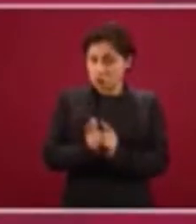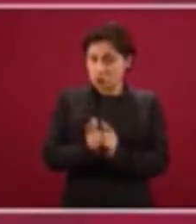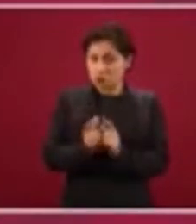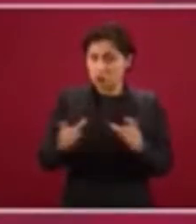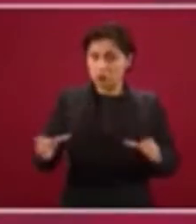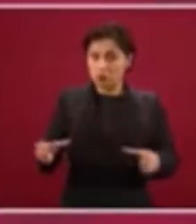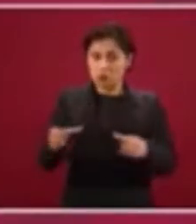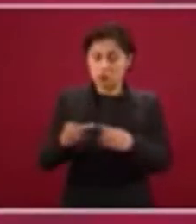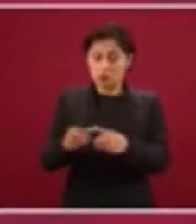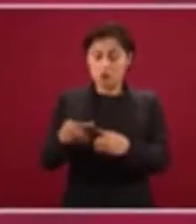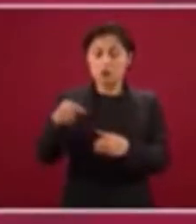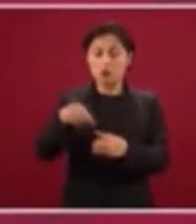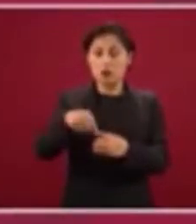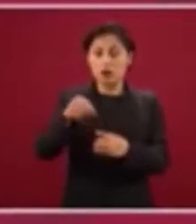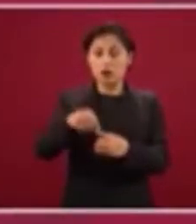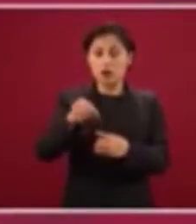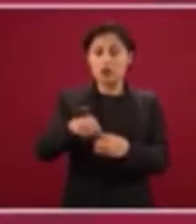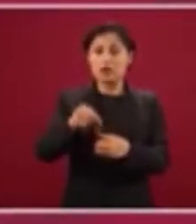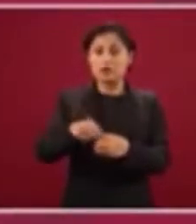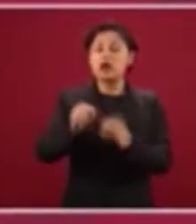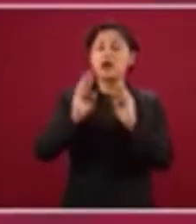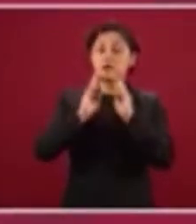de la delincuencia organizada,